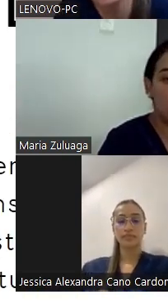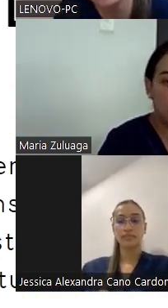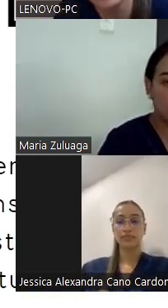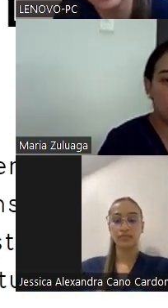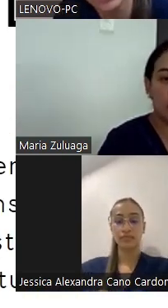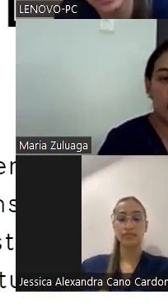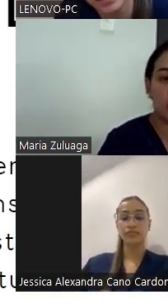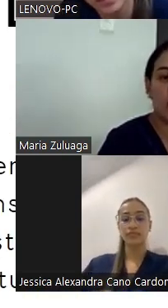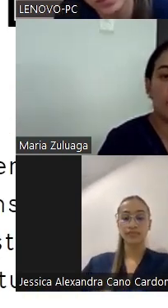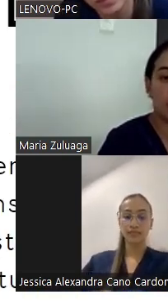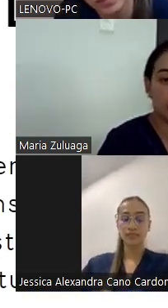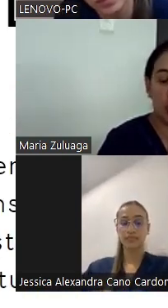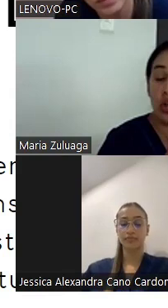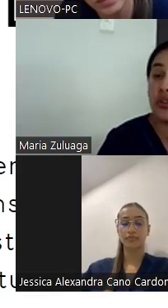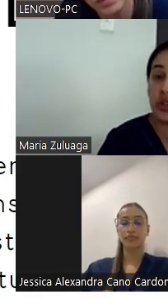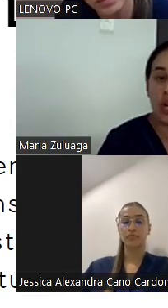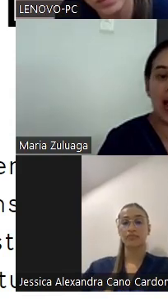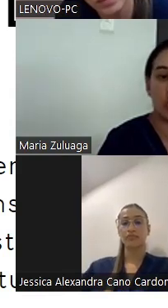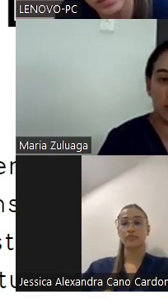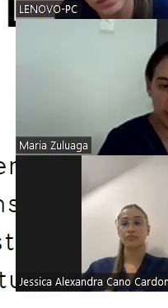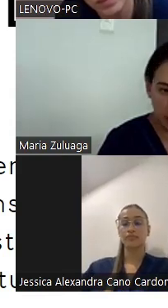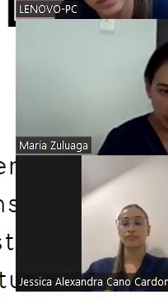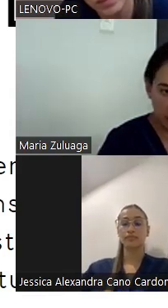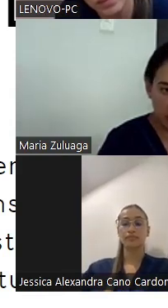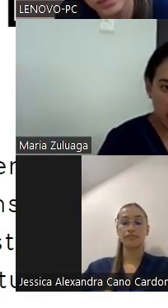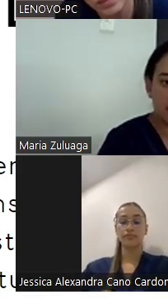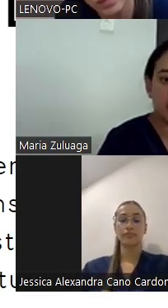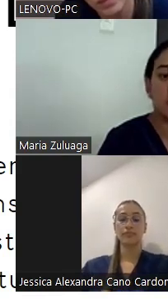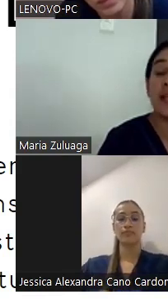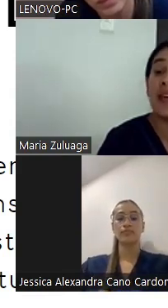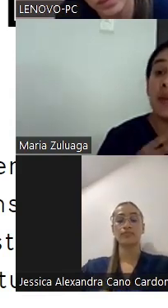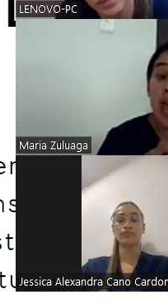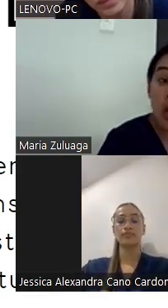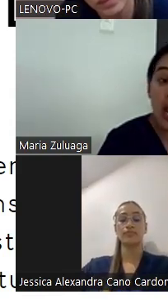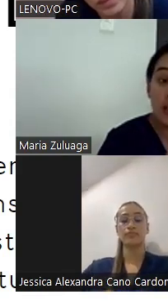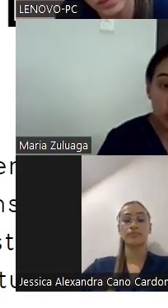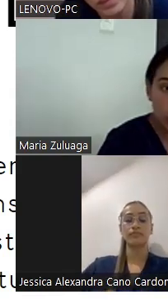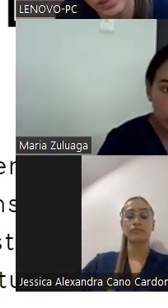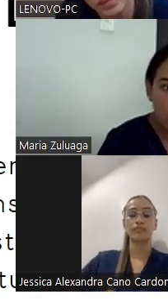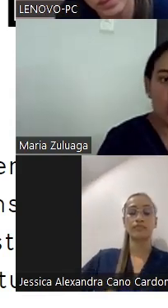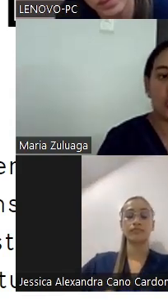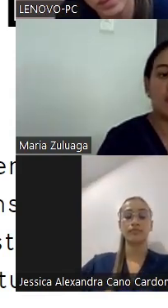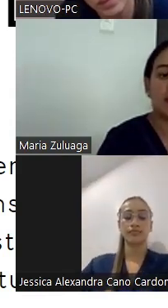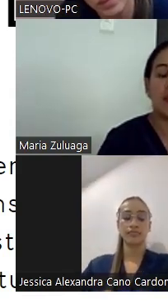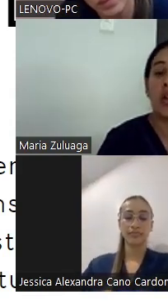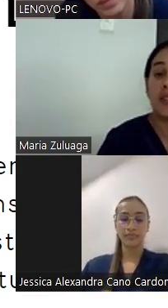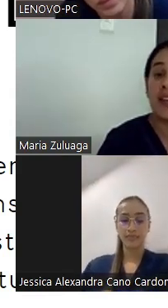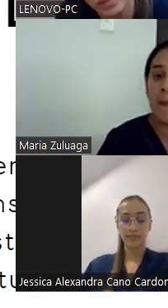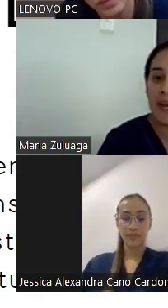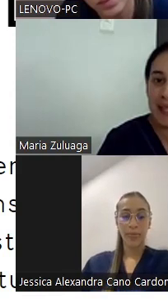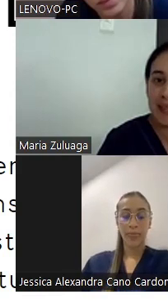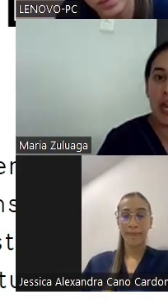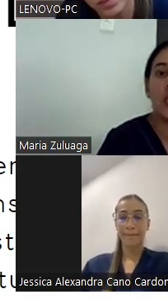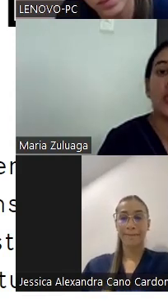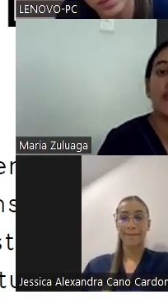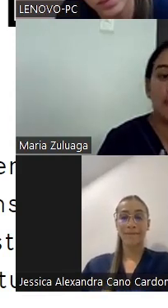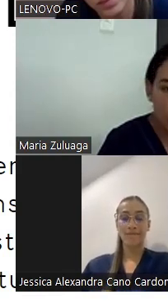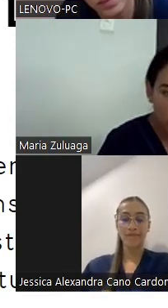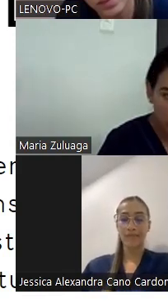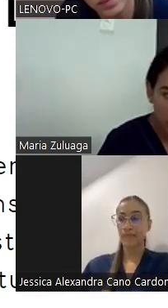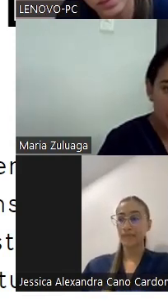tiene la obligación de proporcionar información del control al comité. Después de terminado el estudio, los investigadores deben de presentar